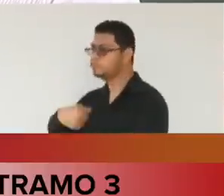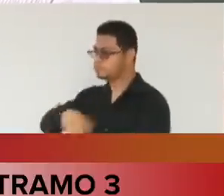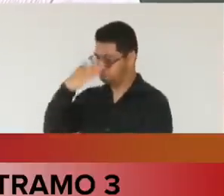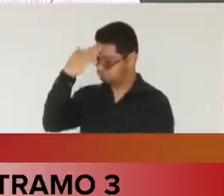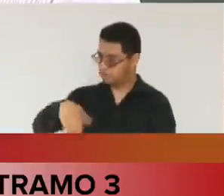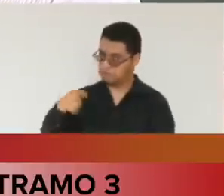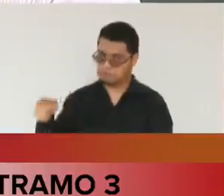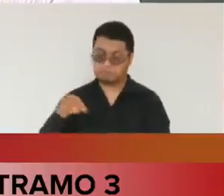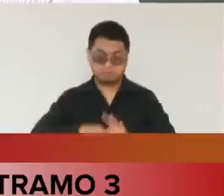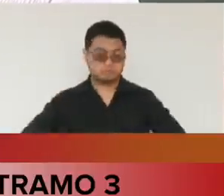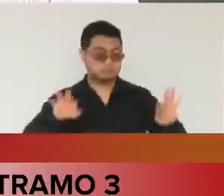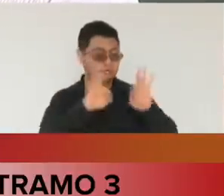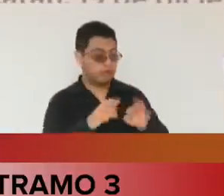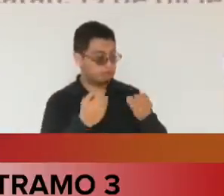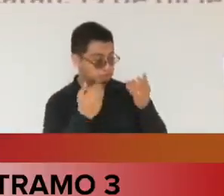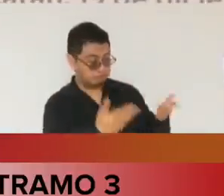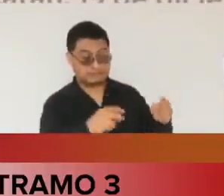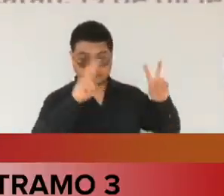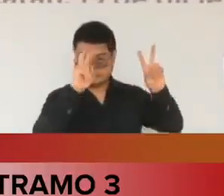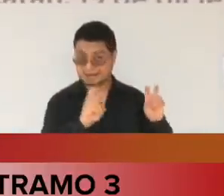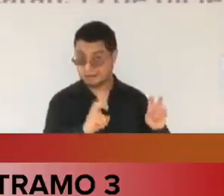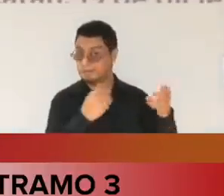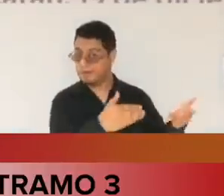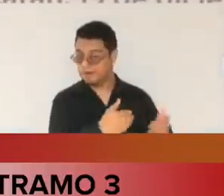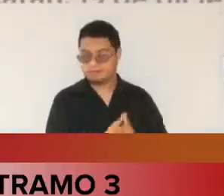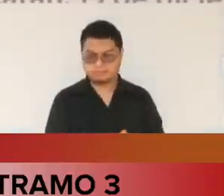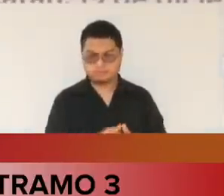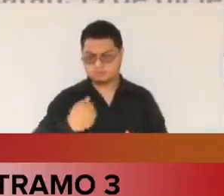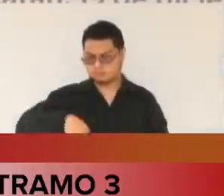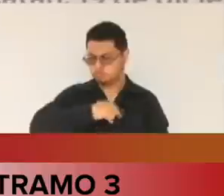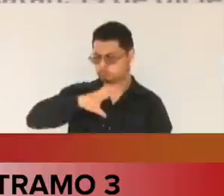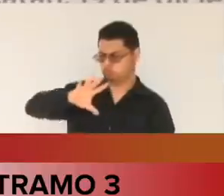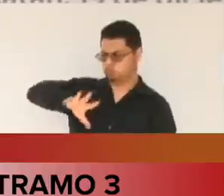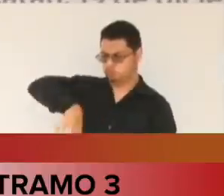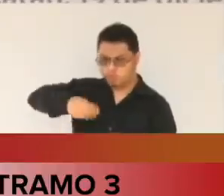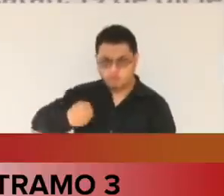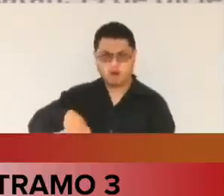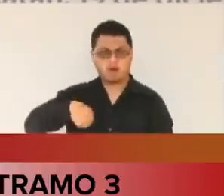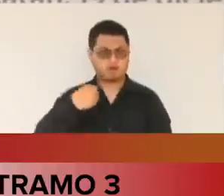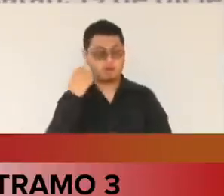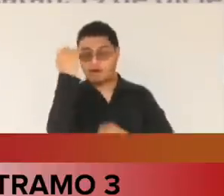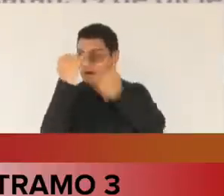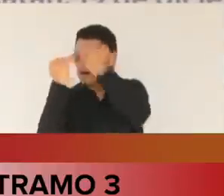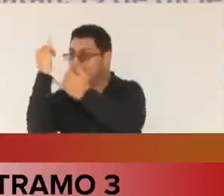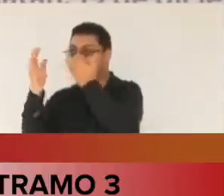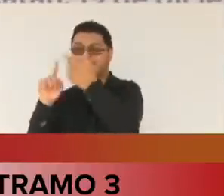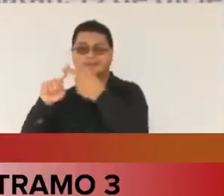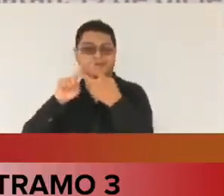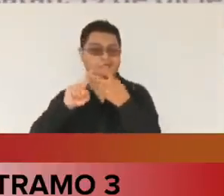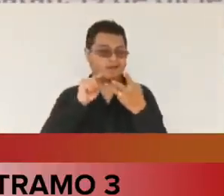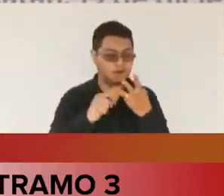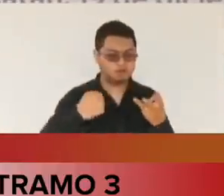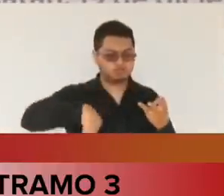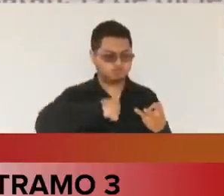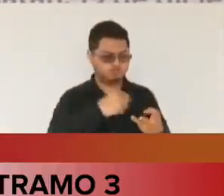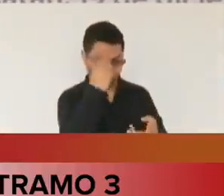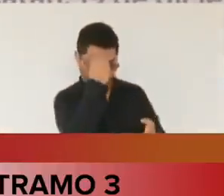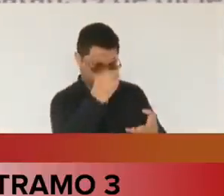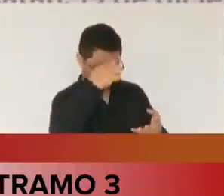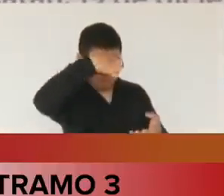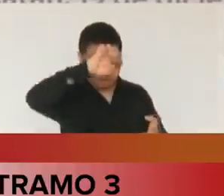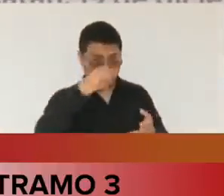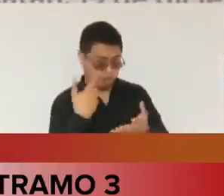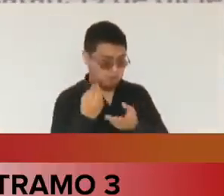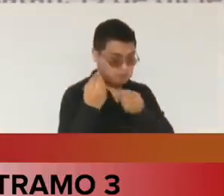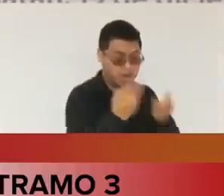para la región tendrá esta infraestructura. Y todo nuestro esfuerzo, toda nuestra ilusión y toda nuestra vocación como ingenieros y como constructores está puesta